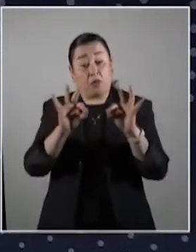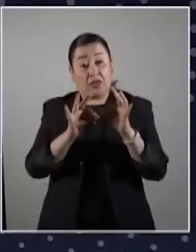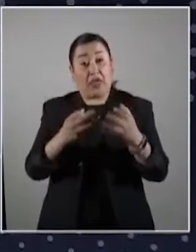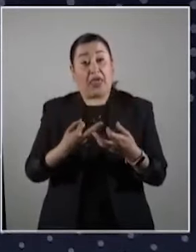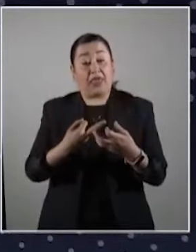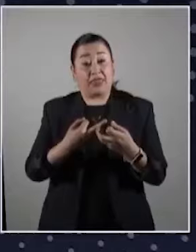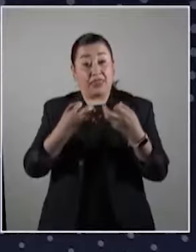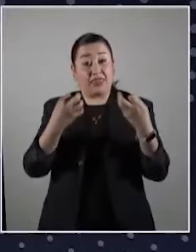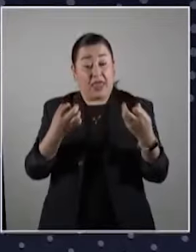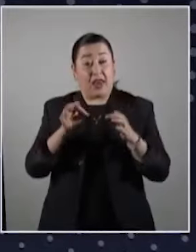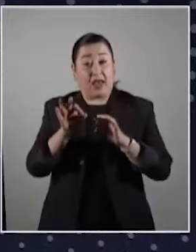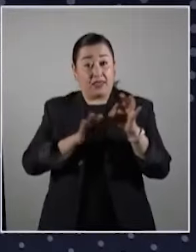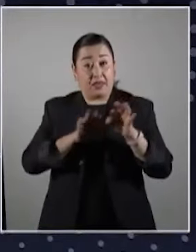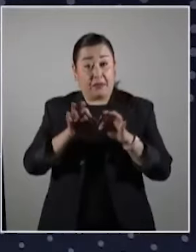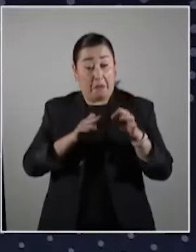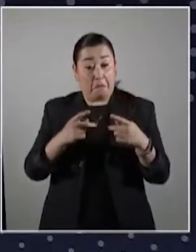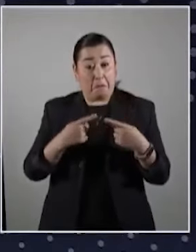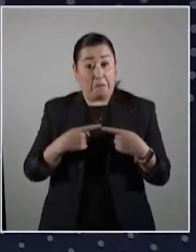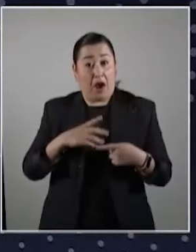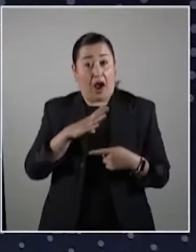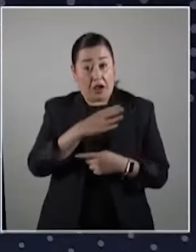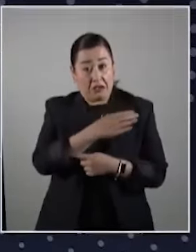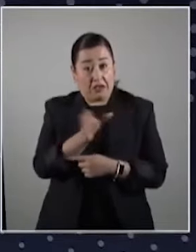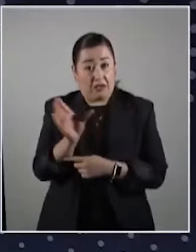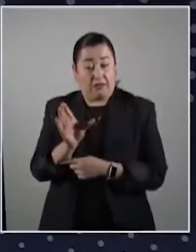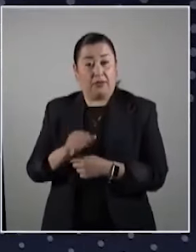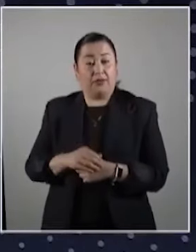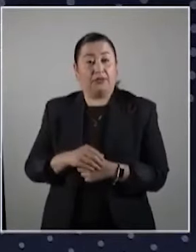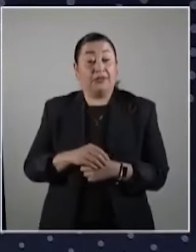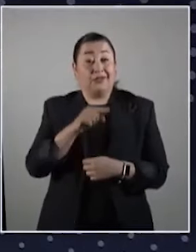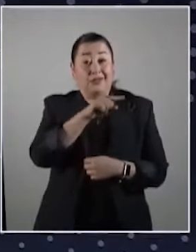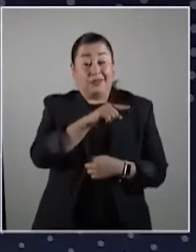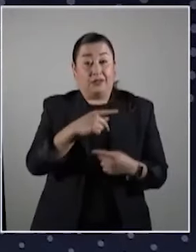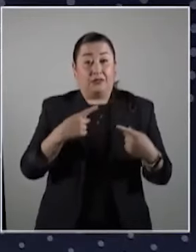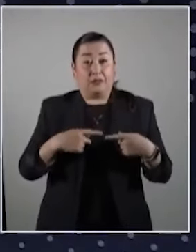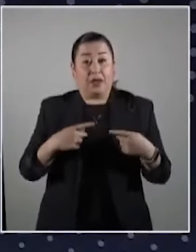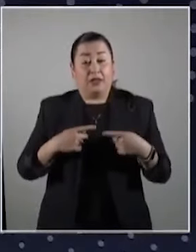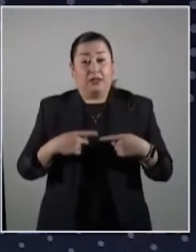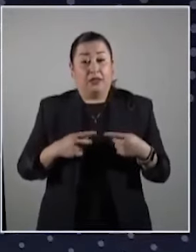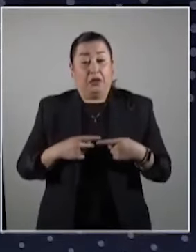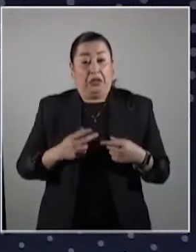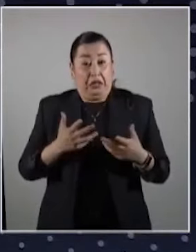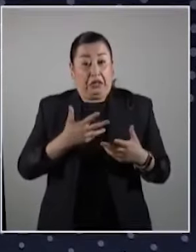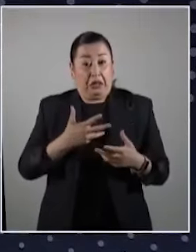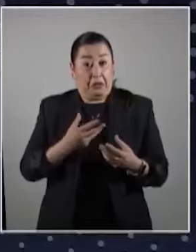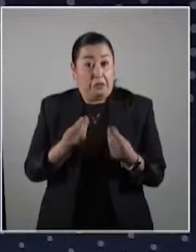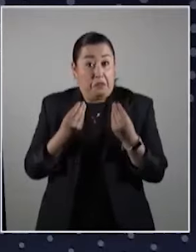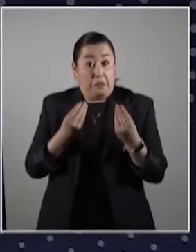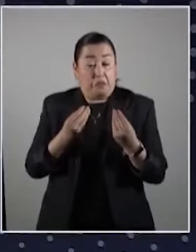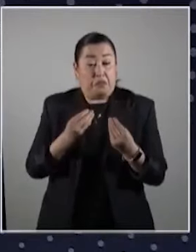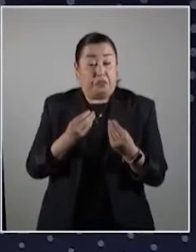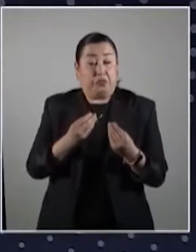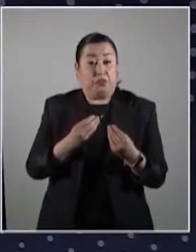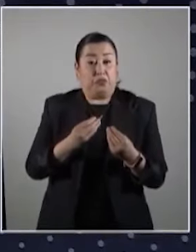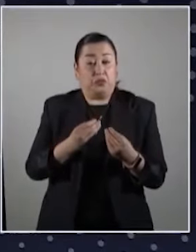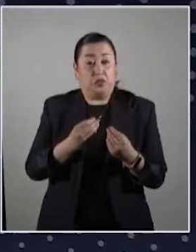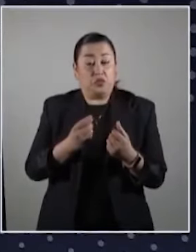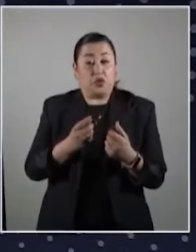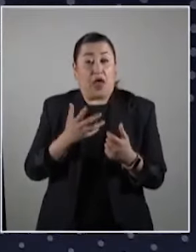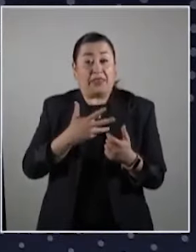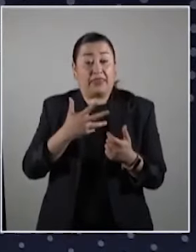de agricultores con un producto interno competitivo anes talentosísimo con una personalidad única